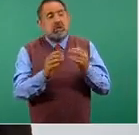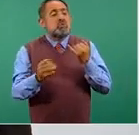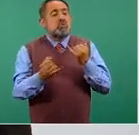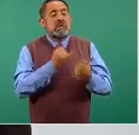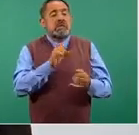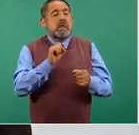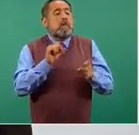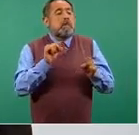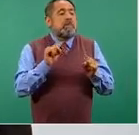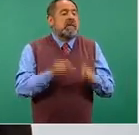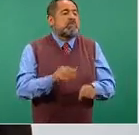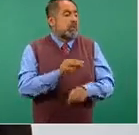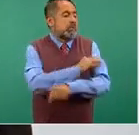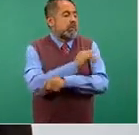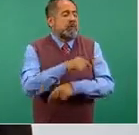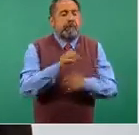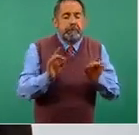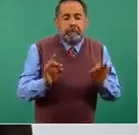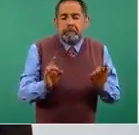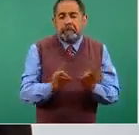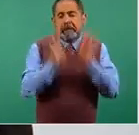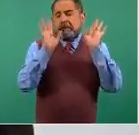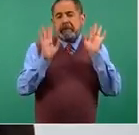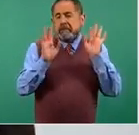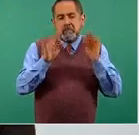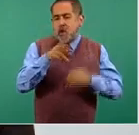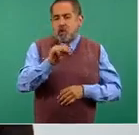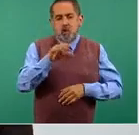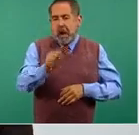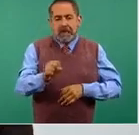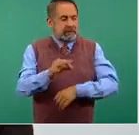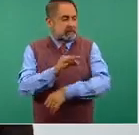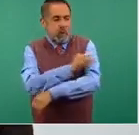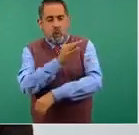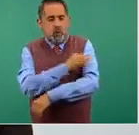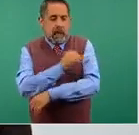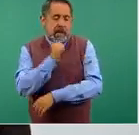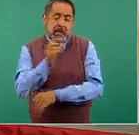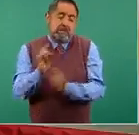han ocurrido, pero que son coincidentes con el antecedente vacunal.